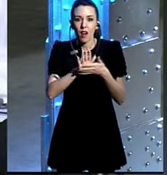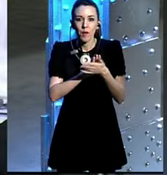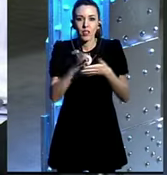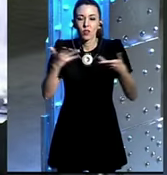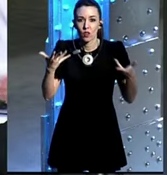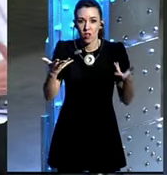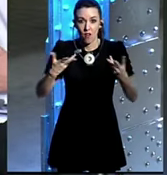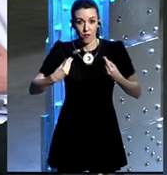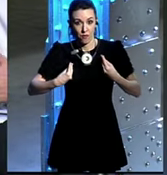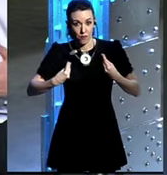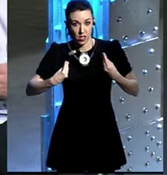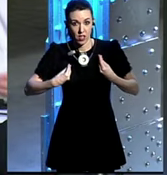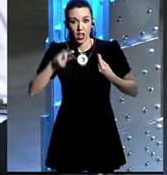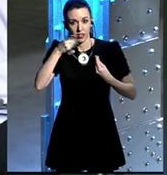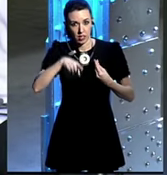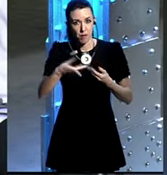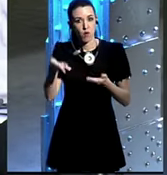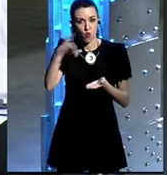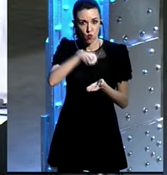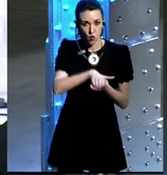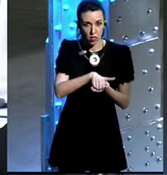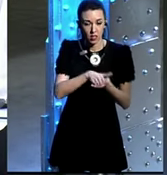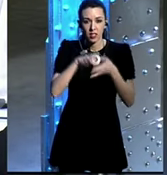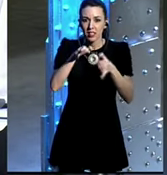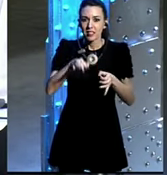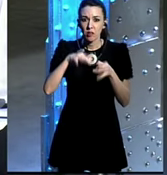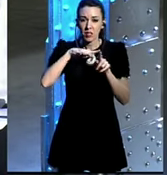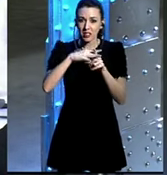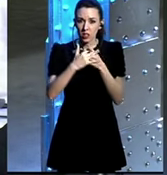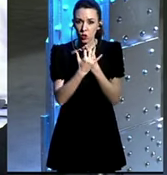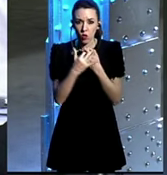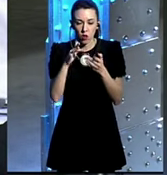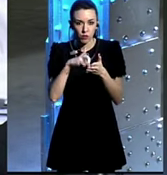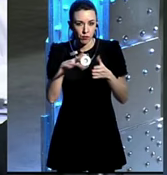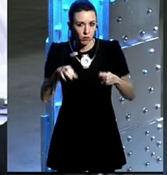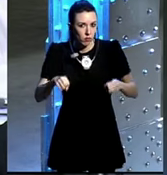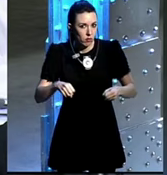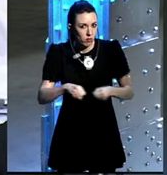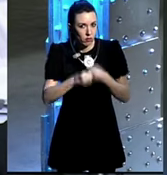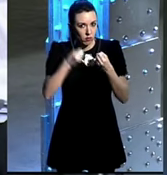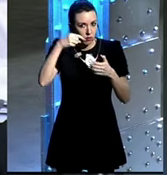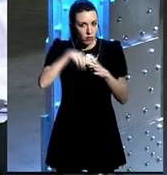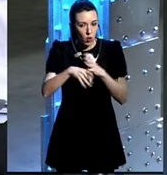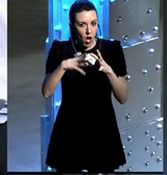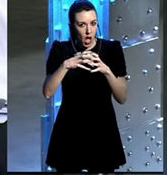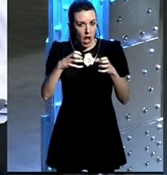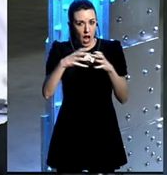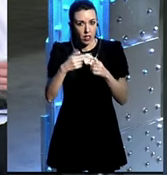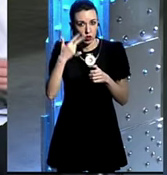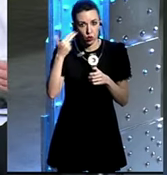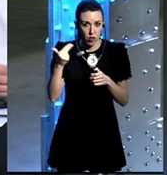de vida y estamos hablando de muerte. Siempre en una situación de este desgarramiento profundo hay la tentación del